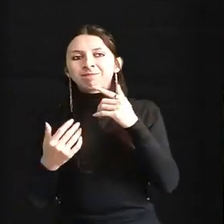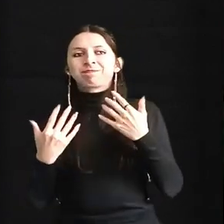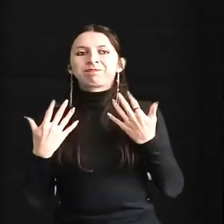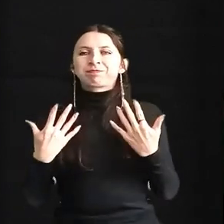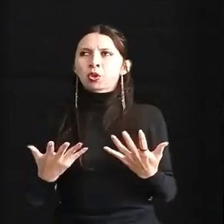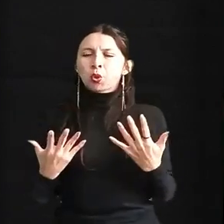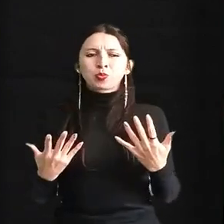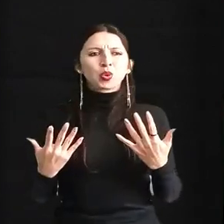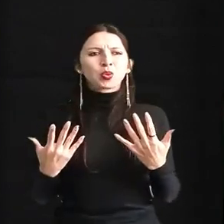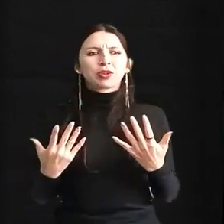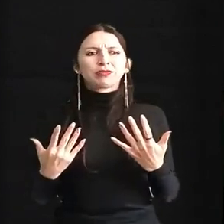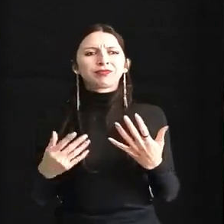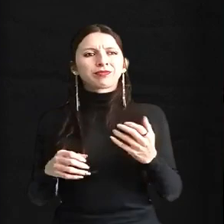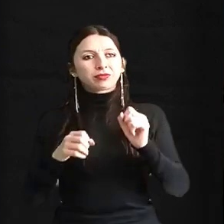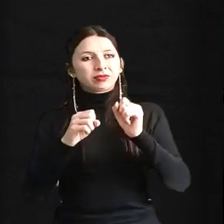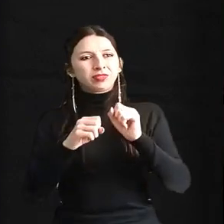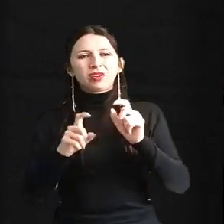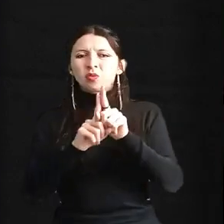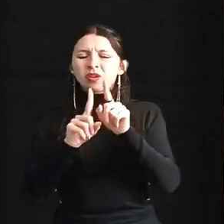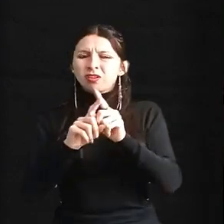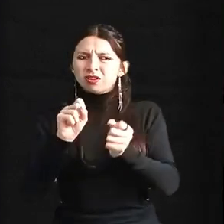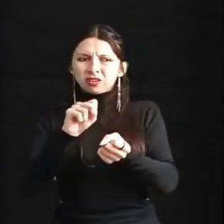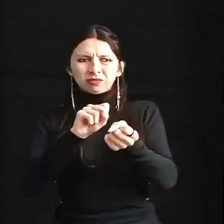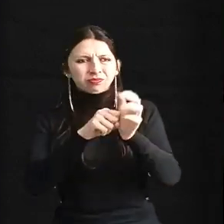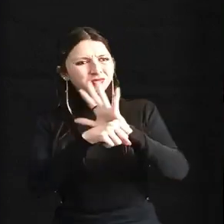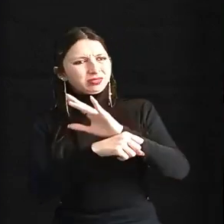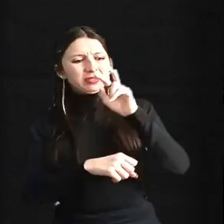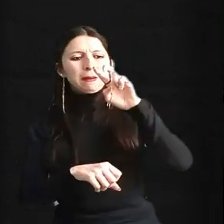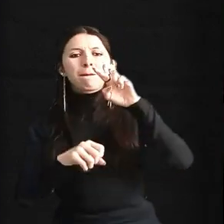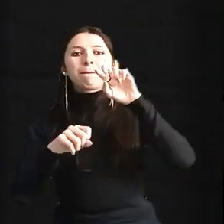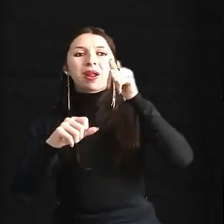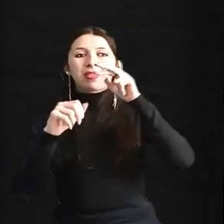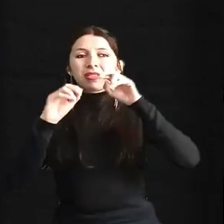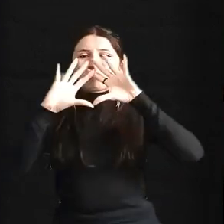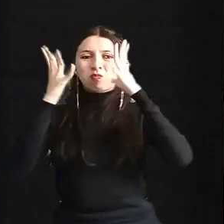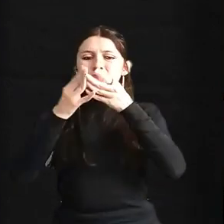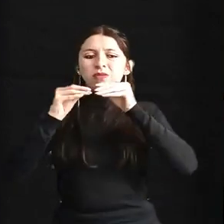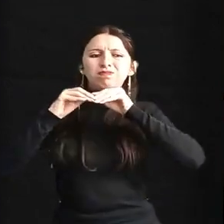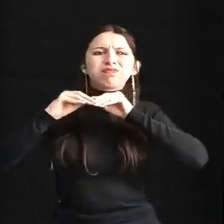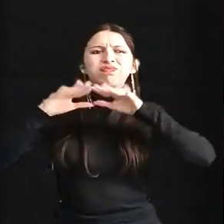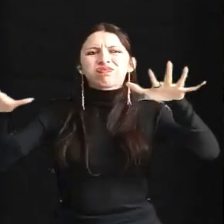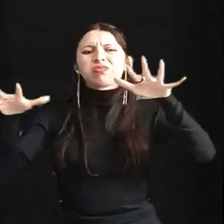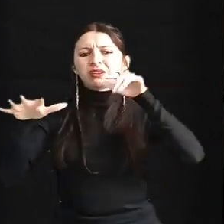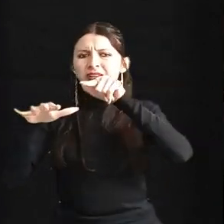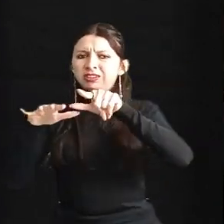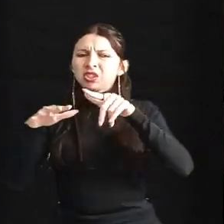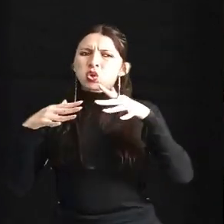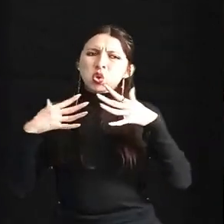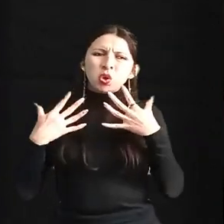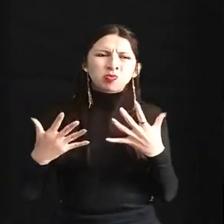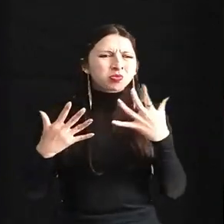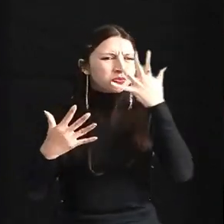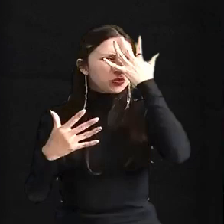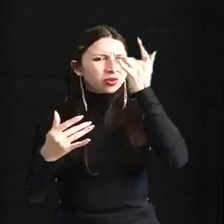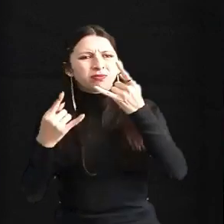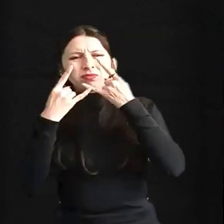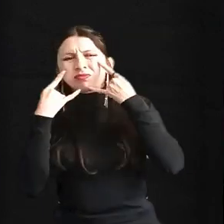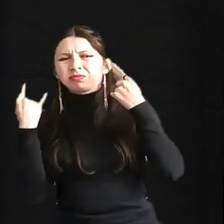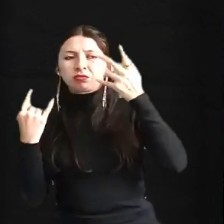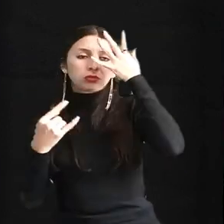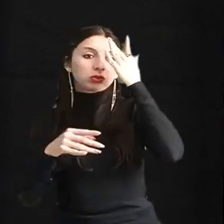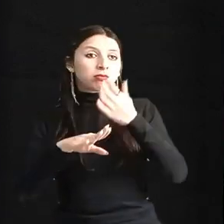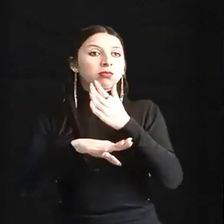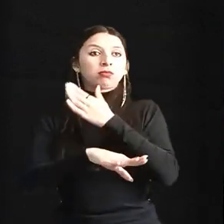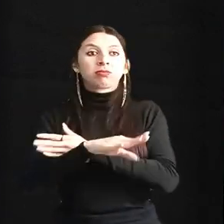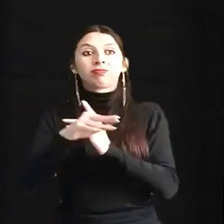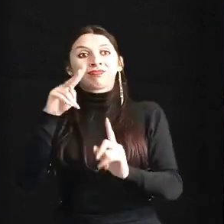evolucionando en ese momento la pandemia Por qué la necesidad de mantener cuidado y demás estoy hablando de un momento en